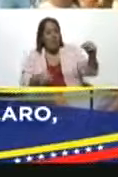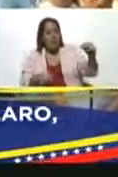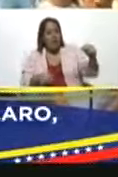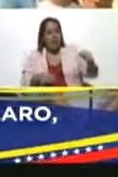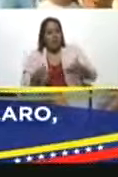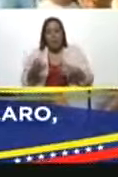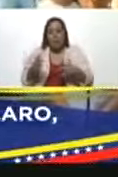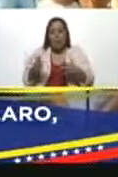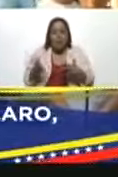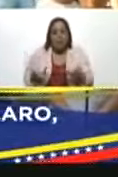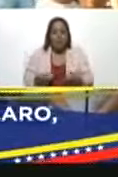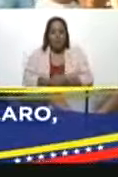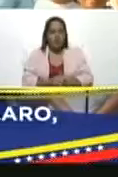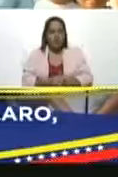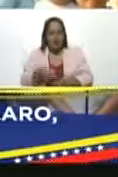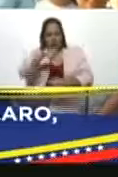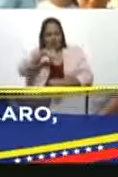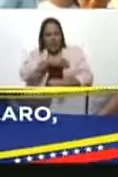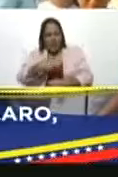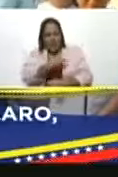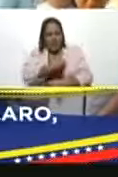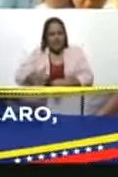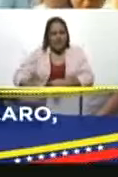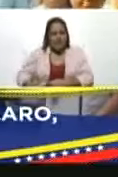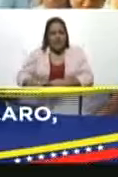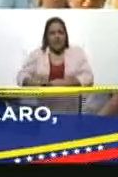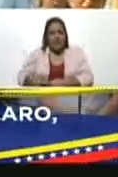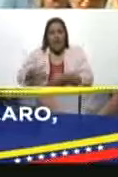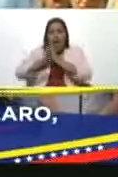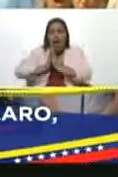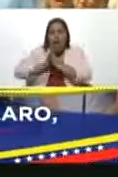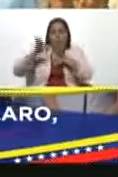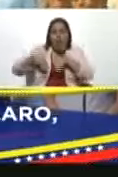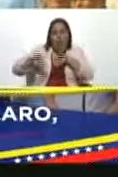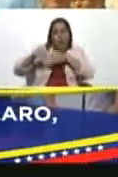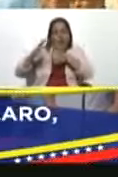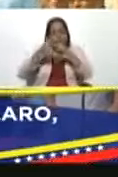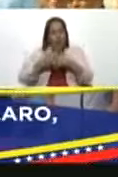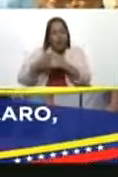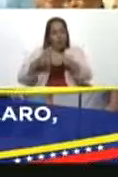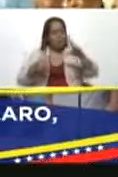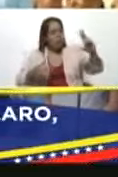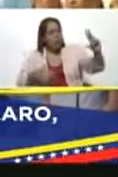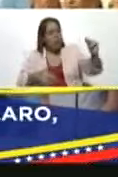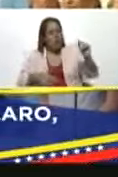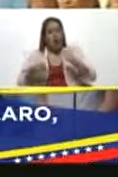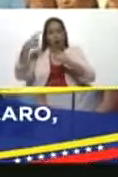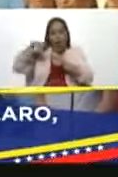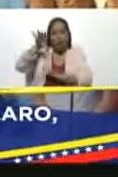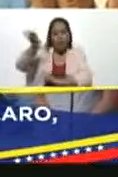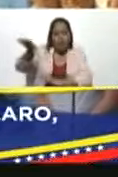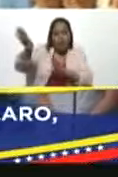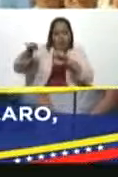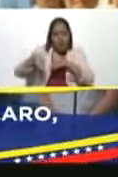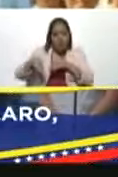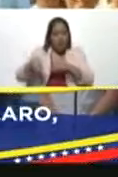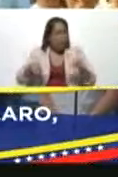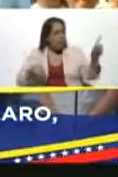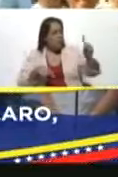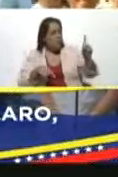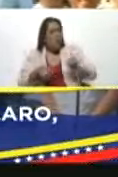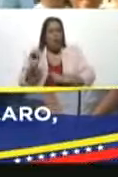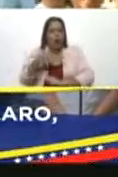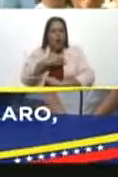cobarde. No. ¿Ustedes quieren tener un presidente arrastrado a los gringos? No. ¿A los extranjeros? No. ¿O quieren tener un